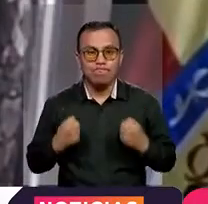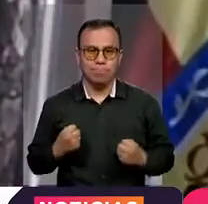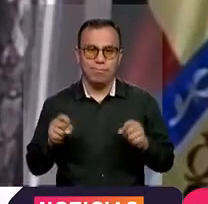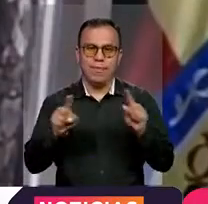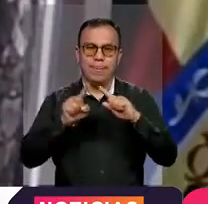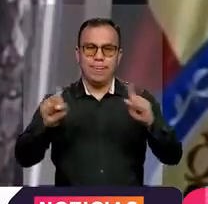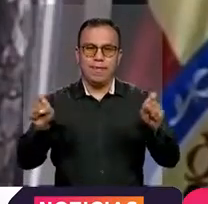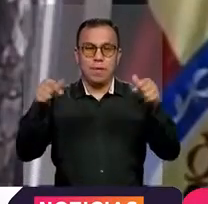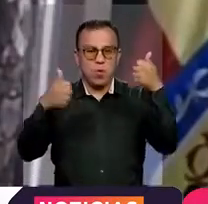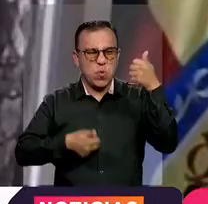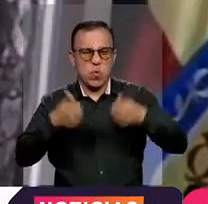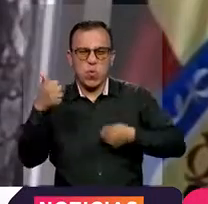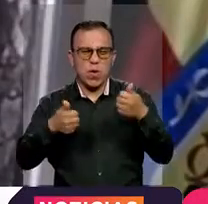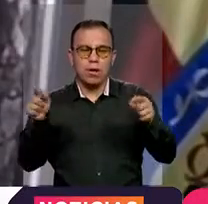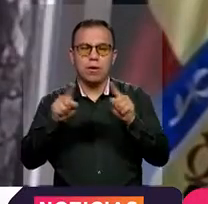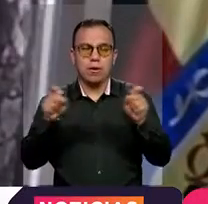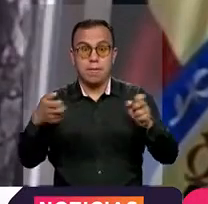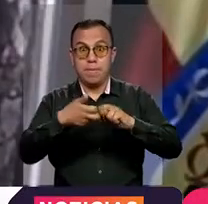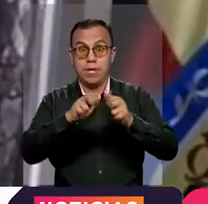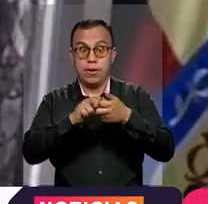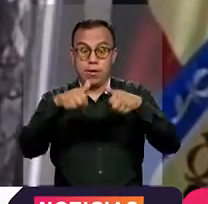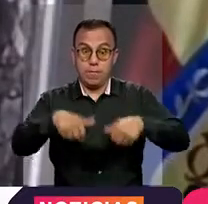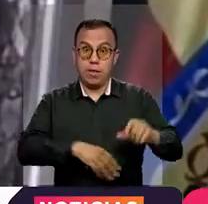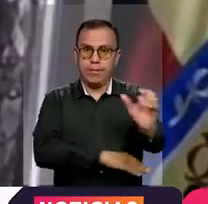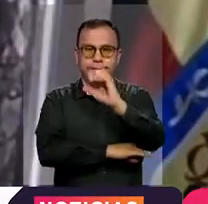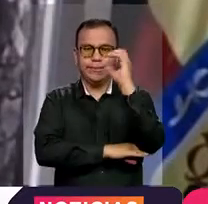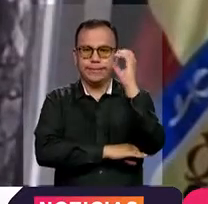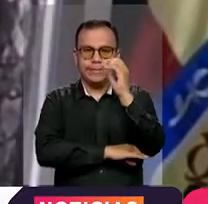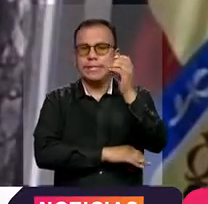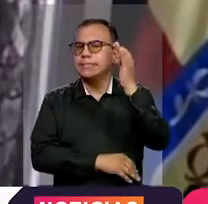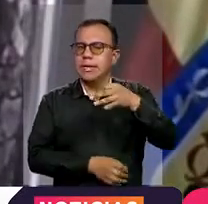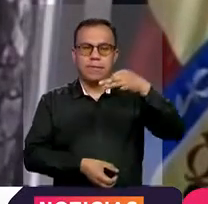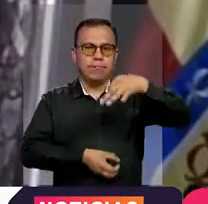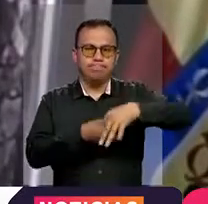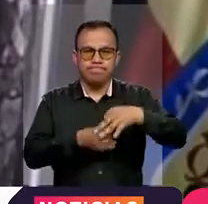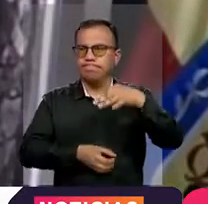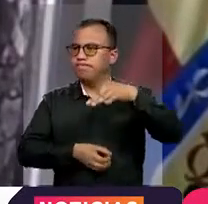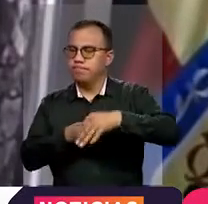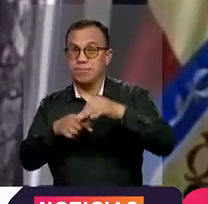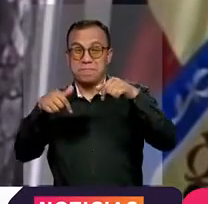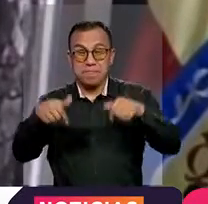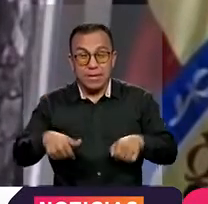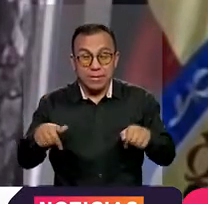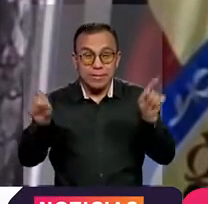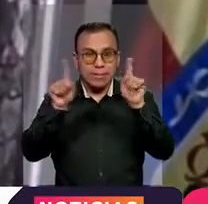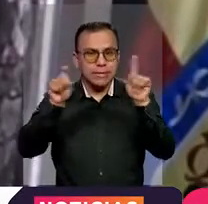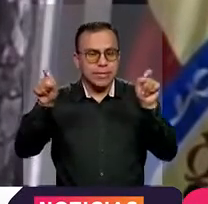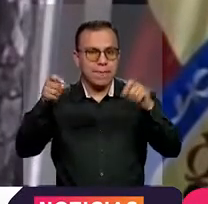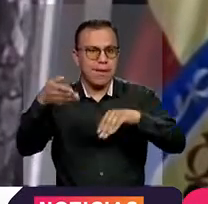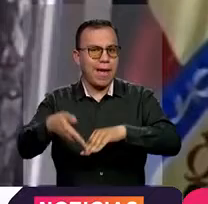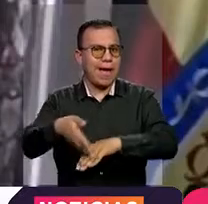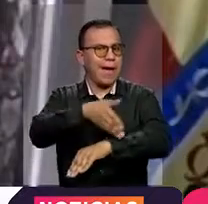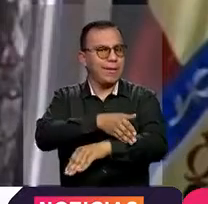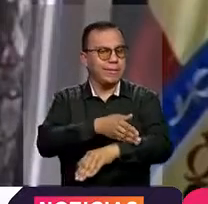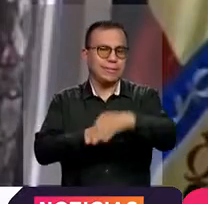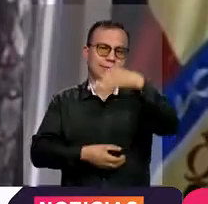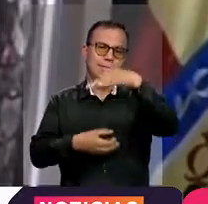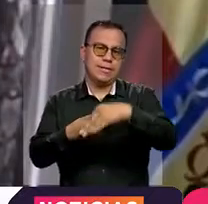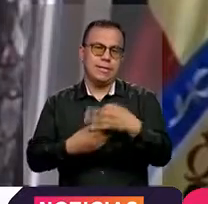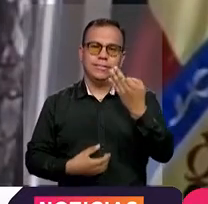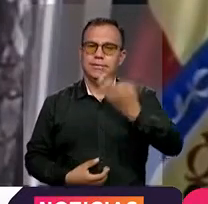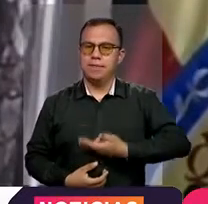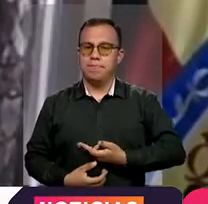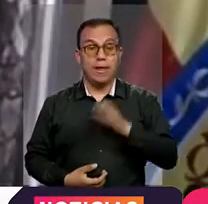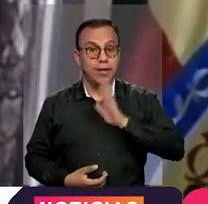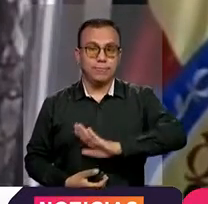es este tema, y el problema es que aquí en nuestro país siempre estamos en elecciones, pero este ambiente preelectoral siempre